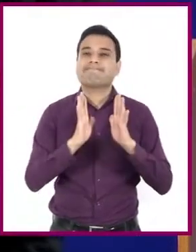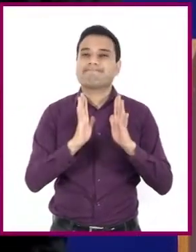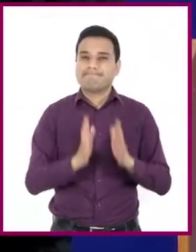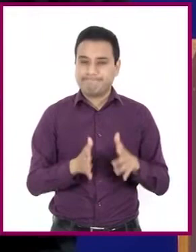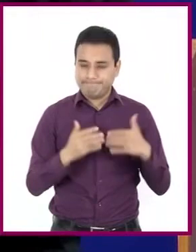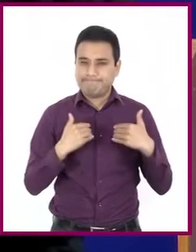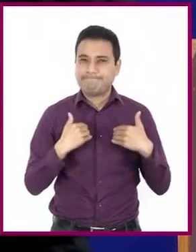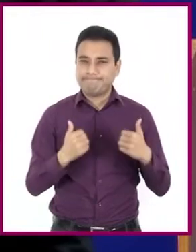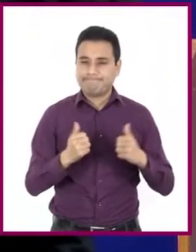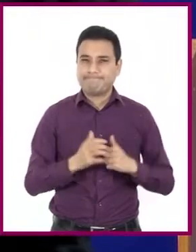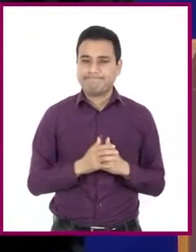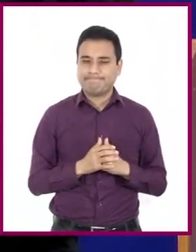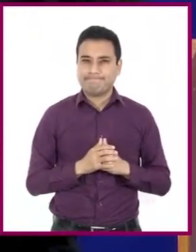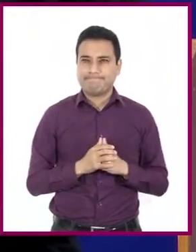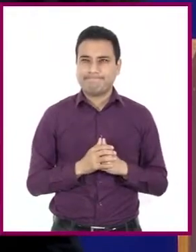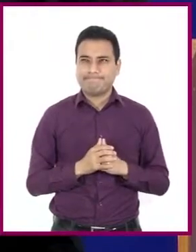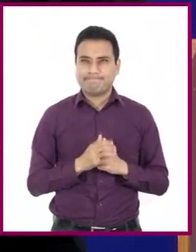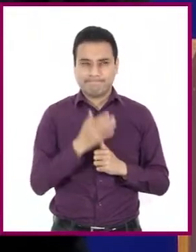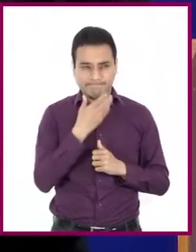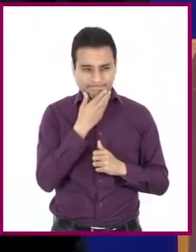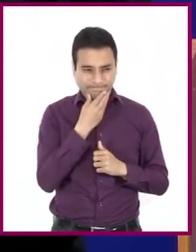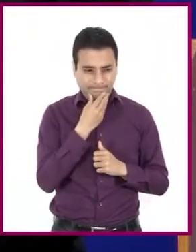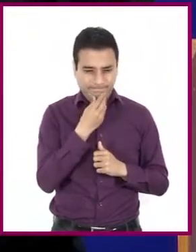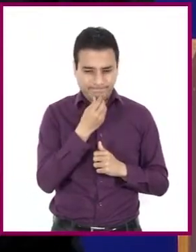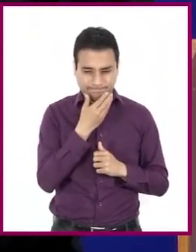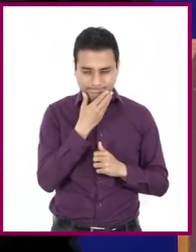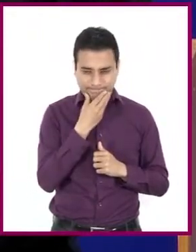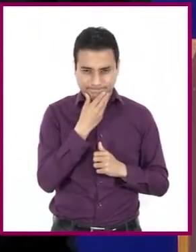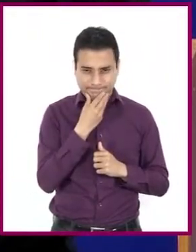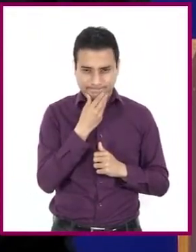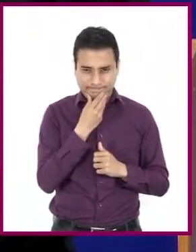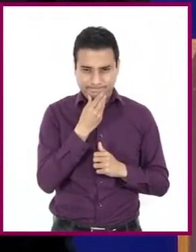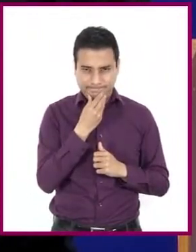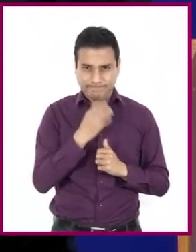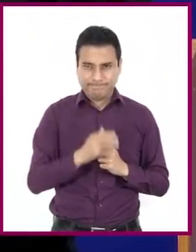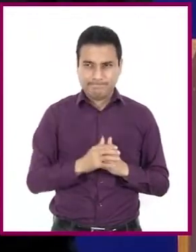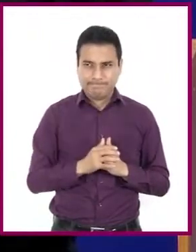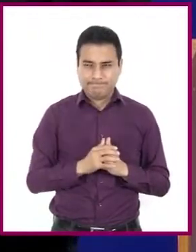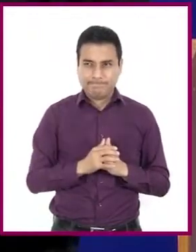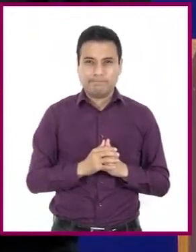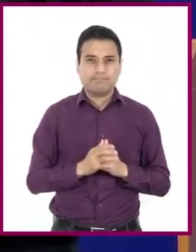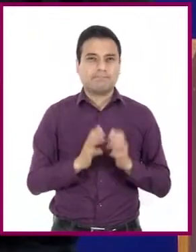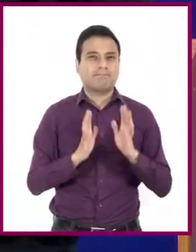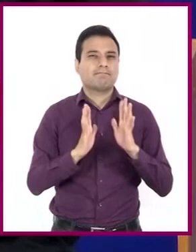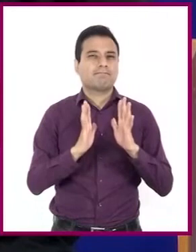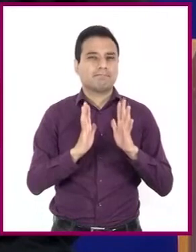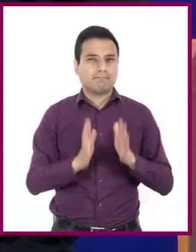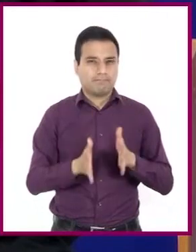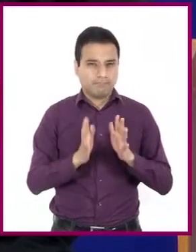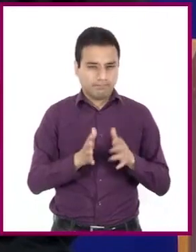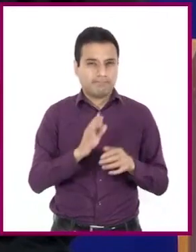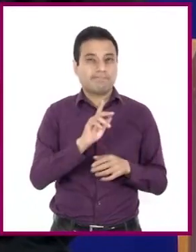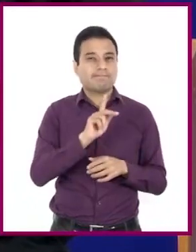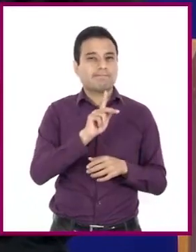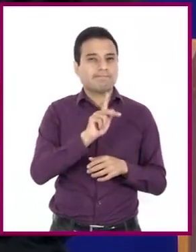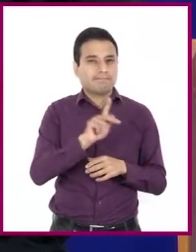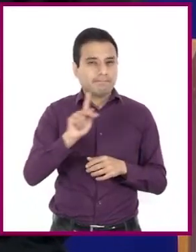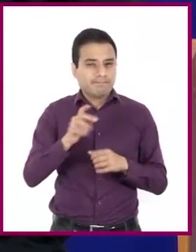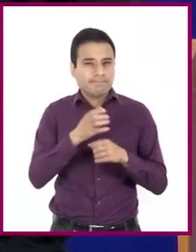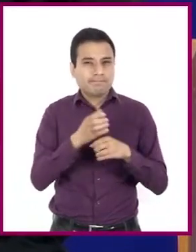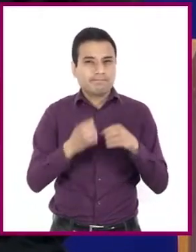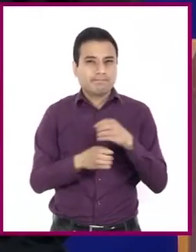¿Qué se parecen al objeto o imagen que buscan representar? Te estás acercando, pero para que sea más